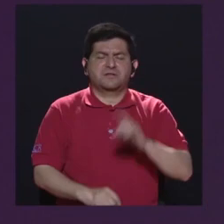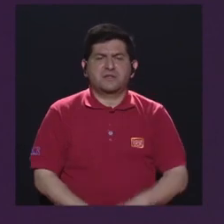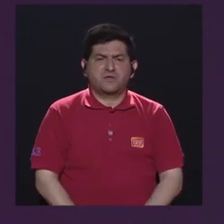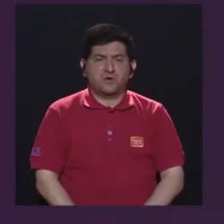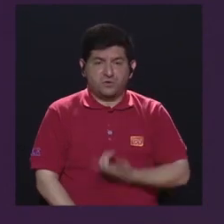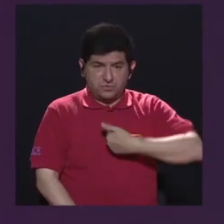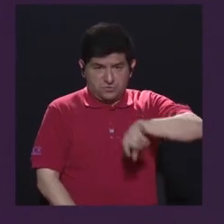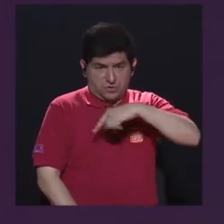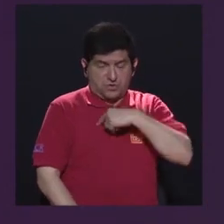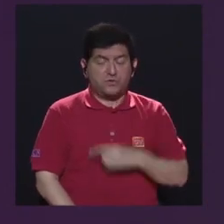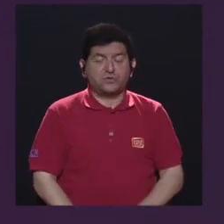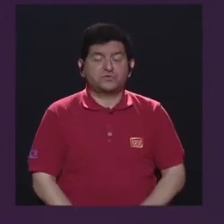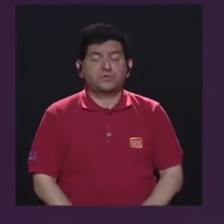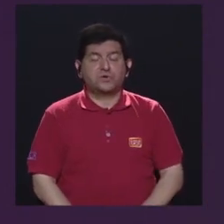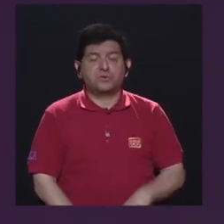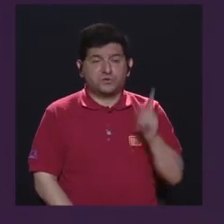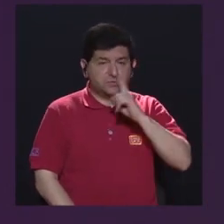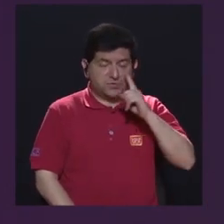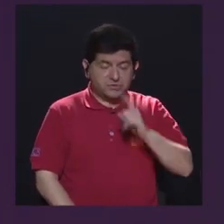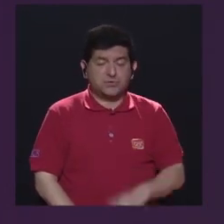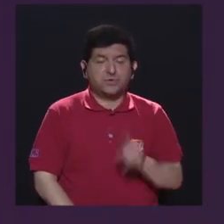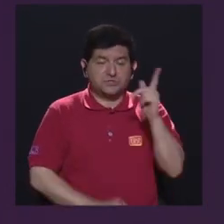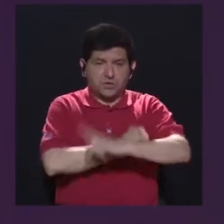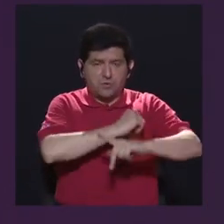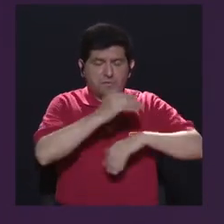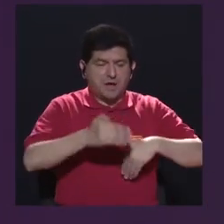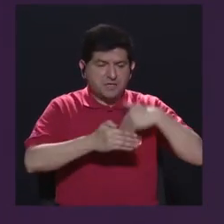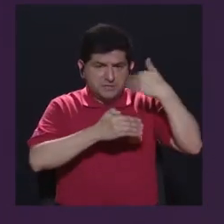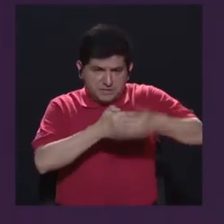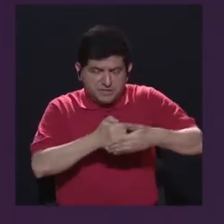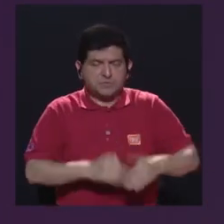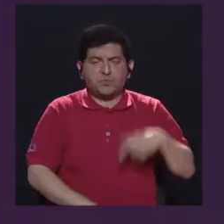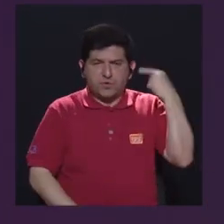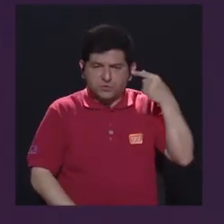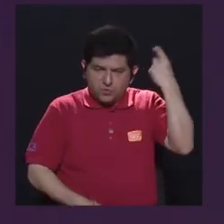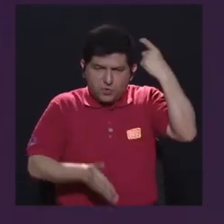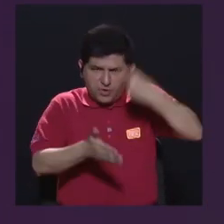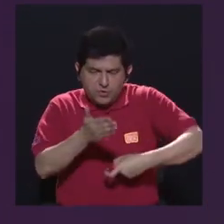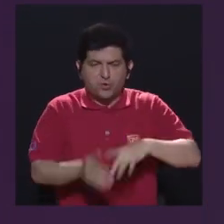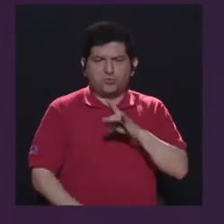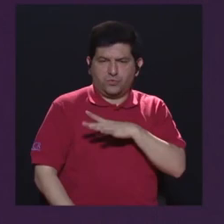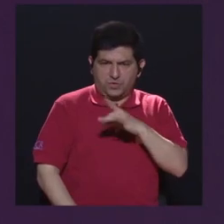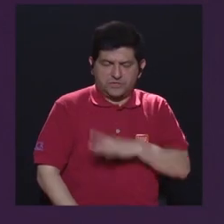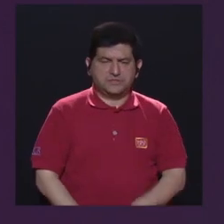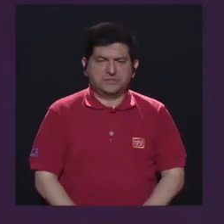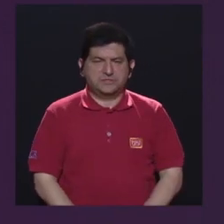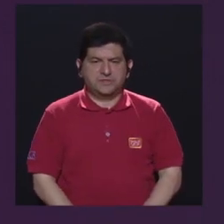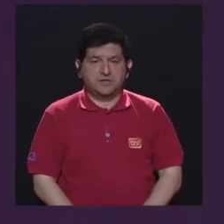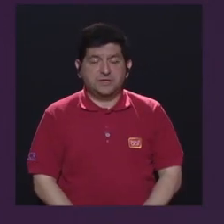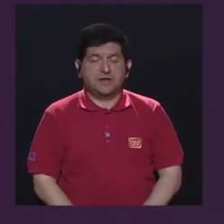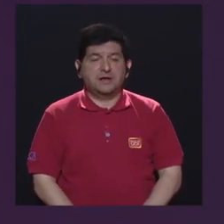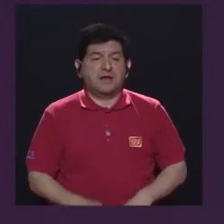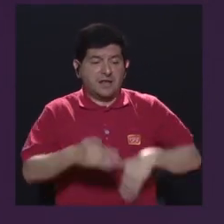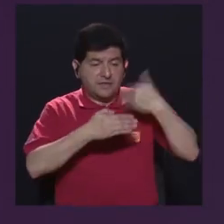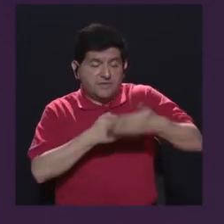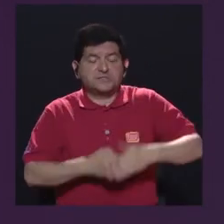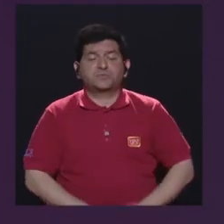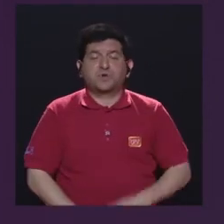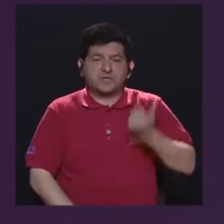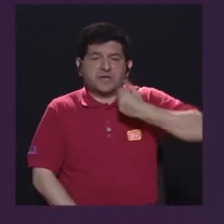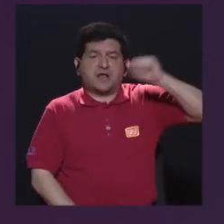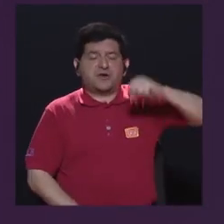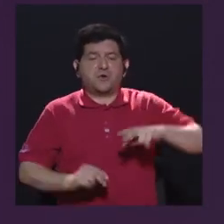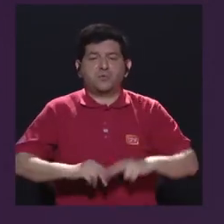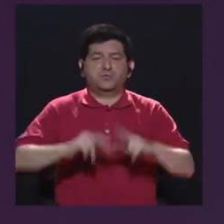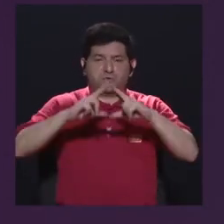post-estado benefactor, somos prostitutas post-dictadura en Chile, somos prostitutas post-revolución en Nicaragua,